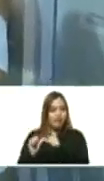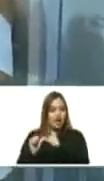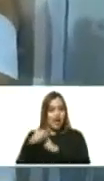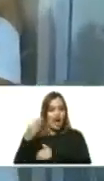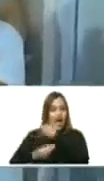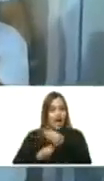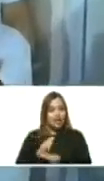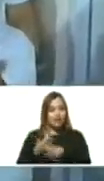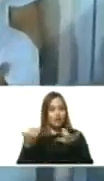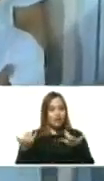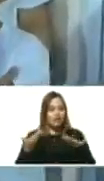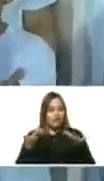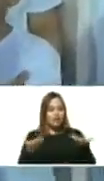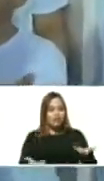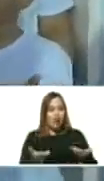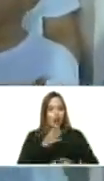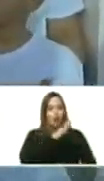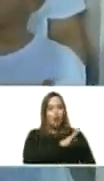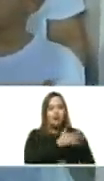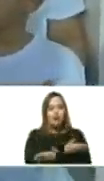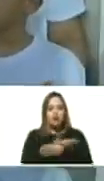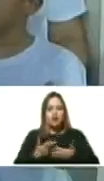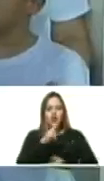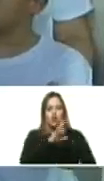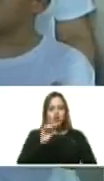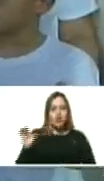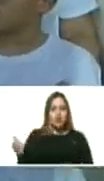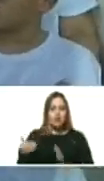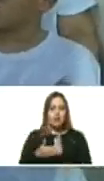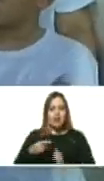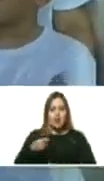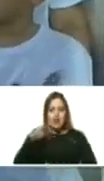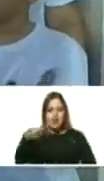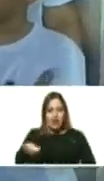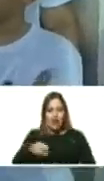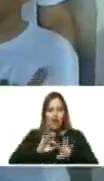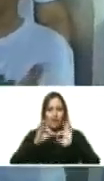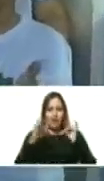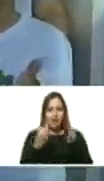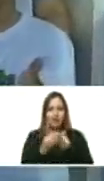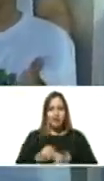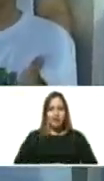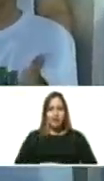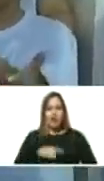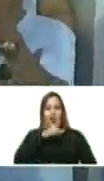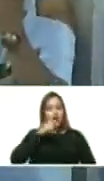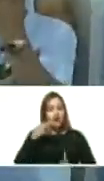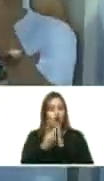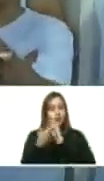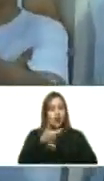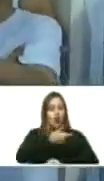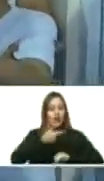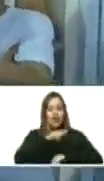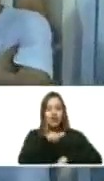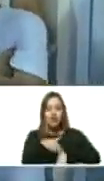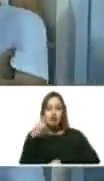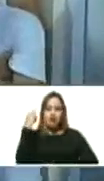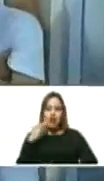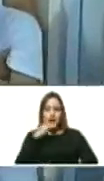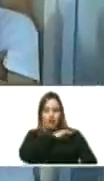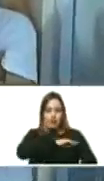hito 4.200.000 entregarle a esta familia. Bracho Marín, a nombre del Gobierno Nacional Bolivariano y de la Gran